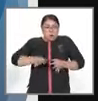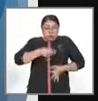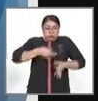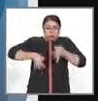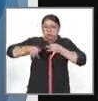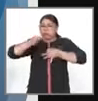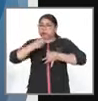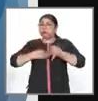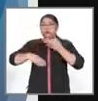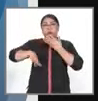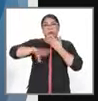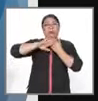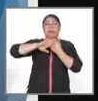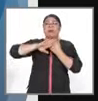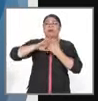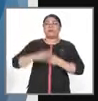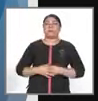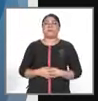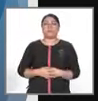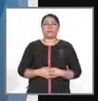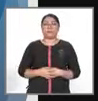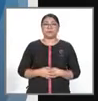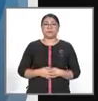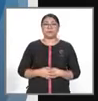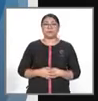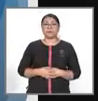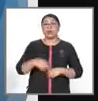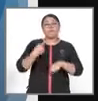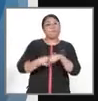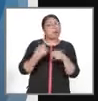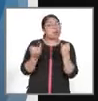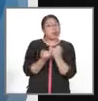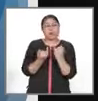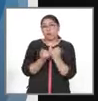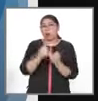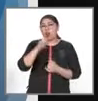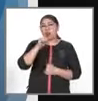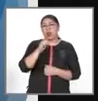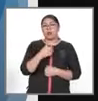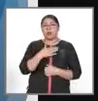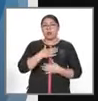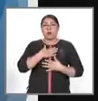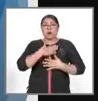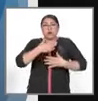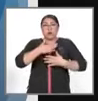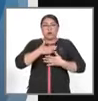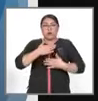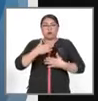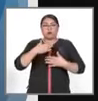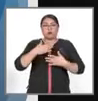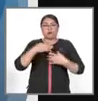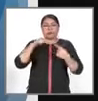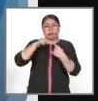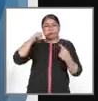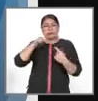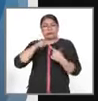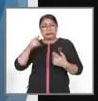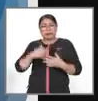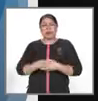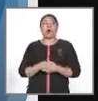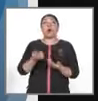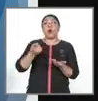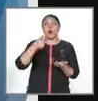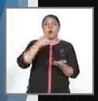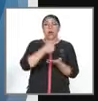lo que es la mayor probabilidad de tener asma y problemas respiratorios de tipo alérgico eh problemas de colesterol y